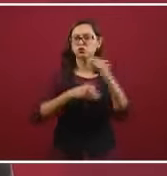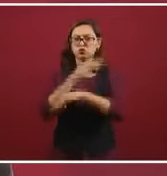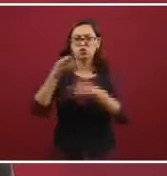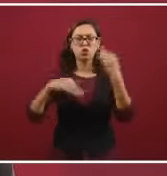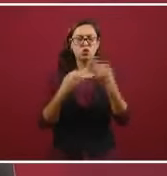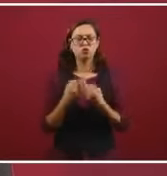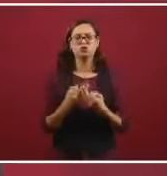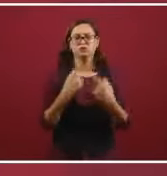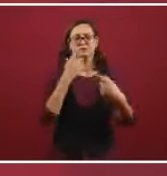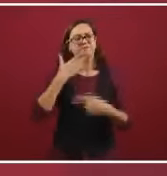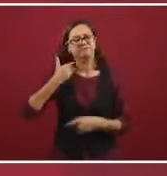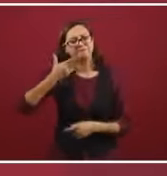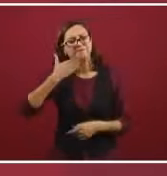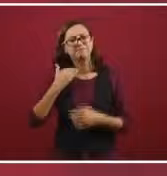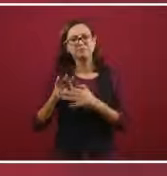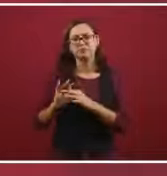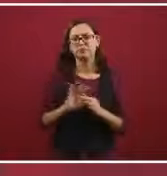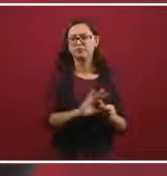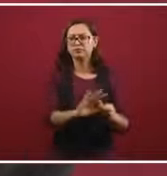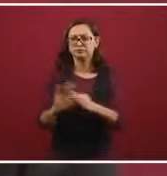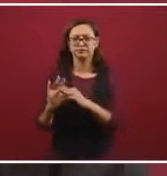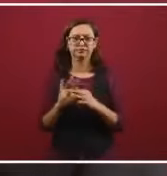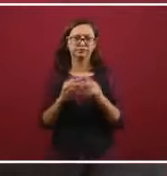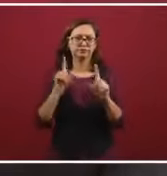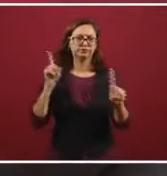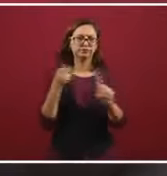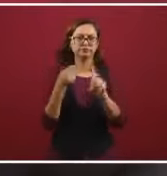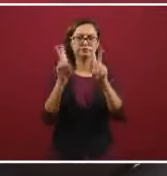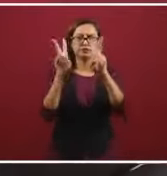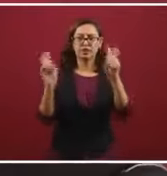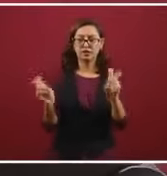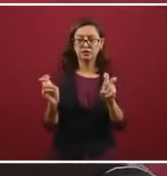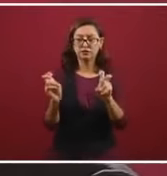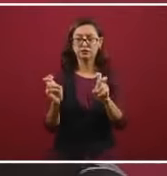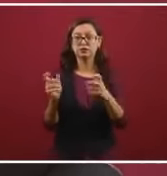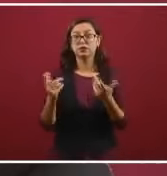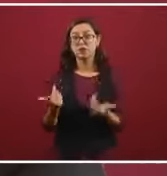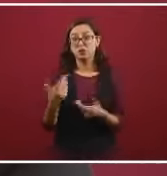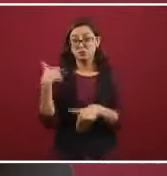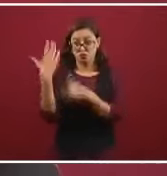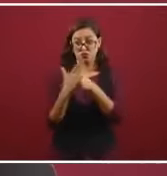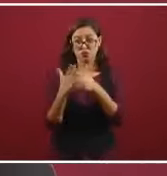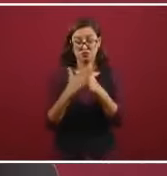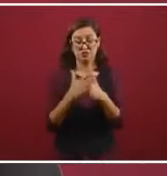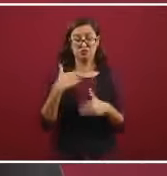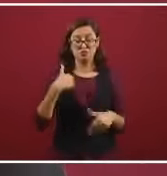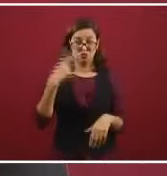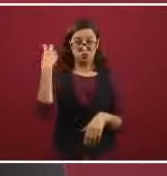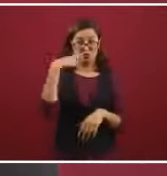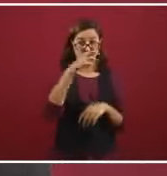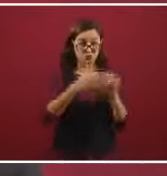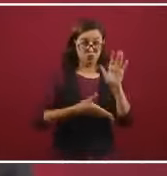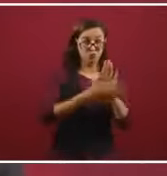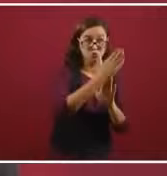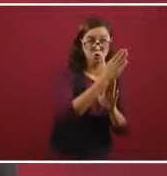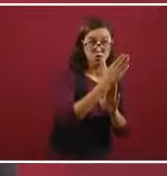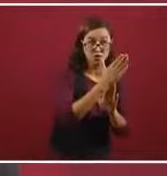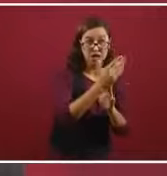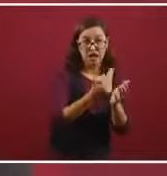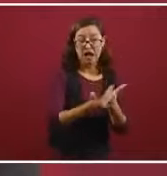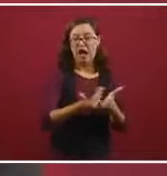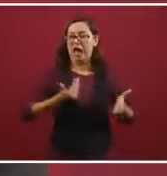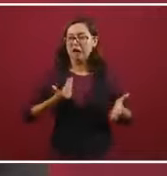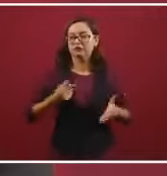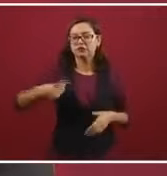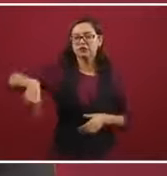tema. Y en consecuencia les dije, antes de que yo vaya a Washington, díganme cuál es la posición del Senado de la República y